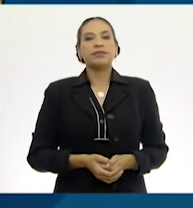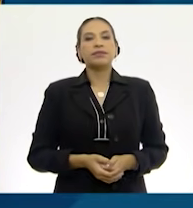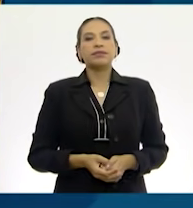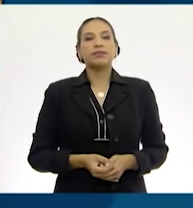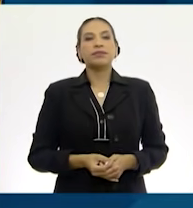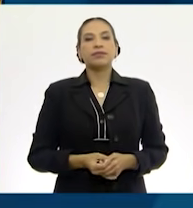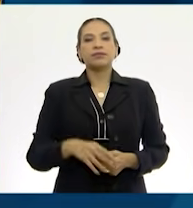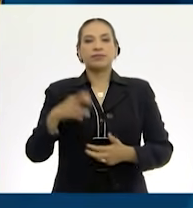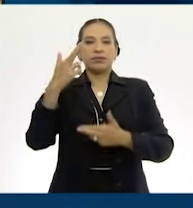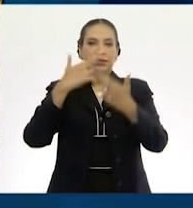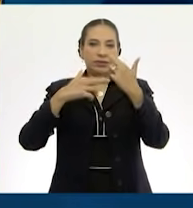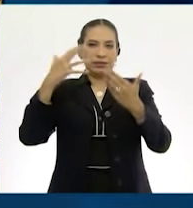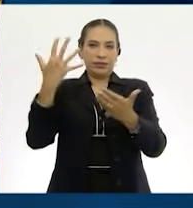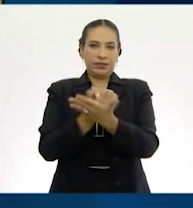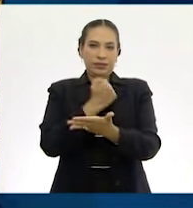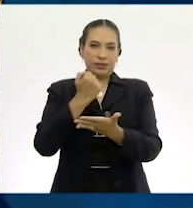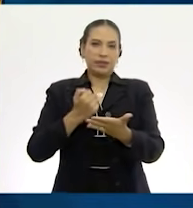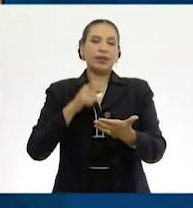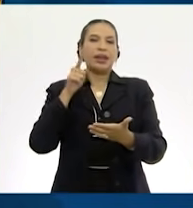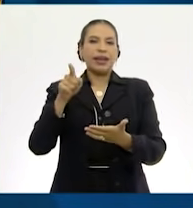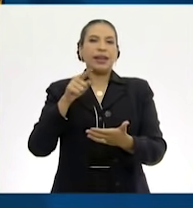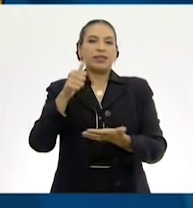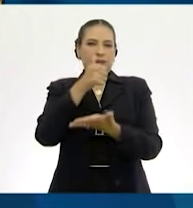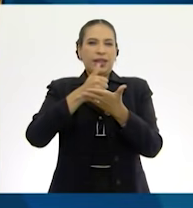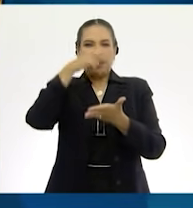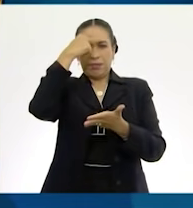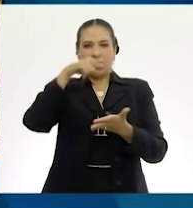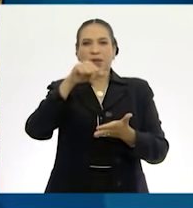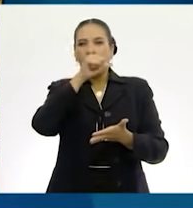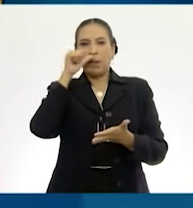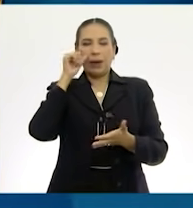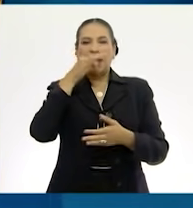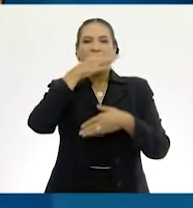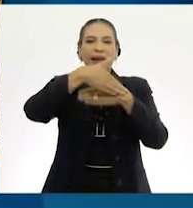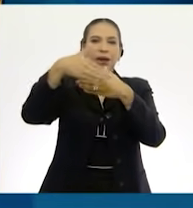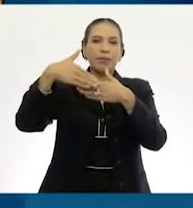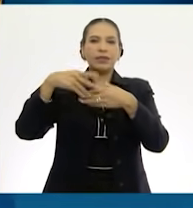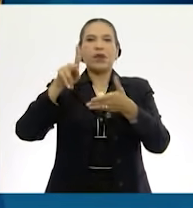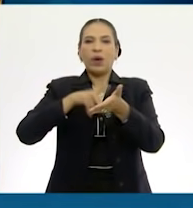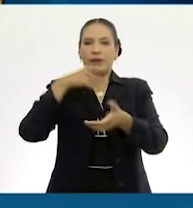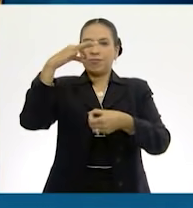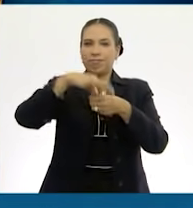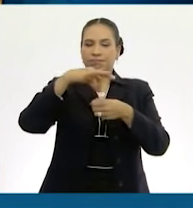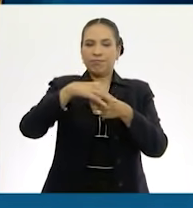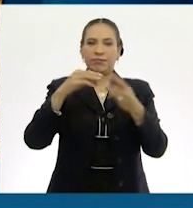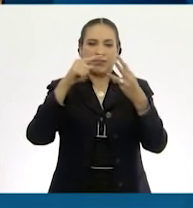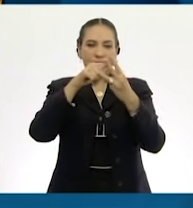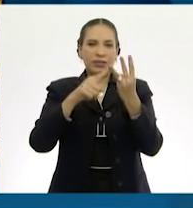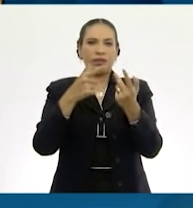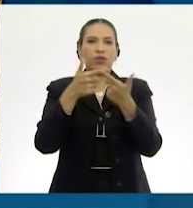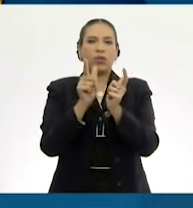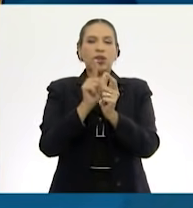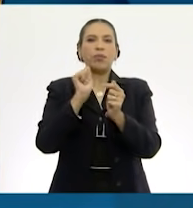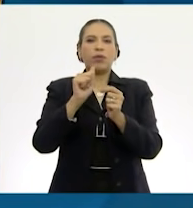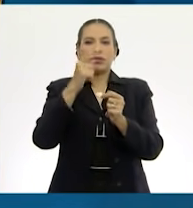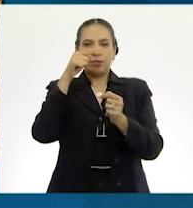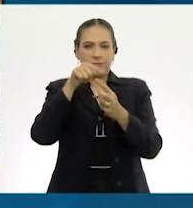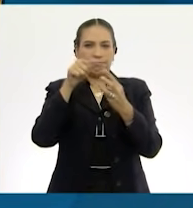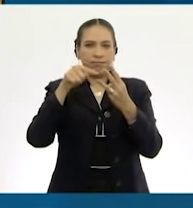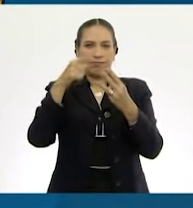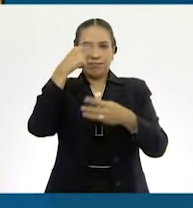Tras su retorno triunfal a la Ciudad de México, Juárez convoca a elecciones en donde 3 liberales se enfrentan por el